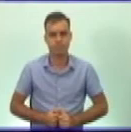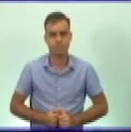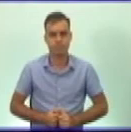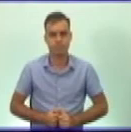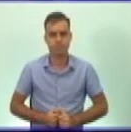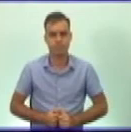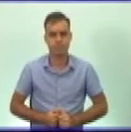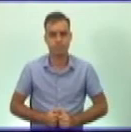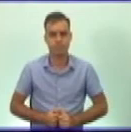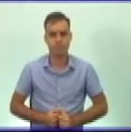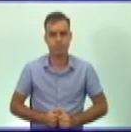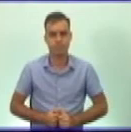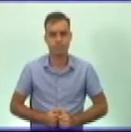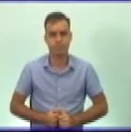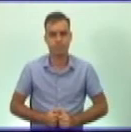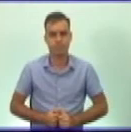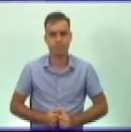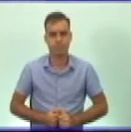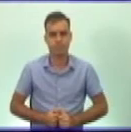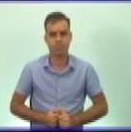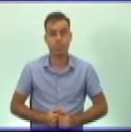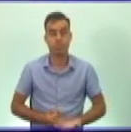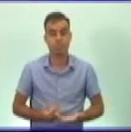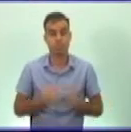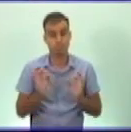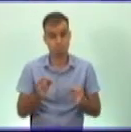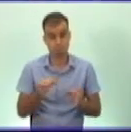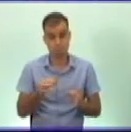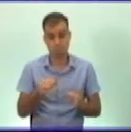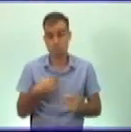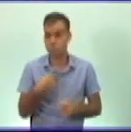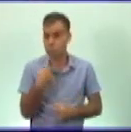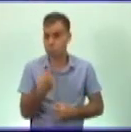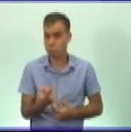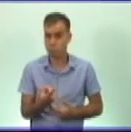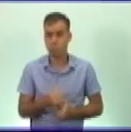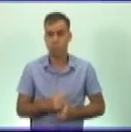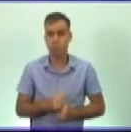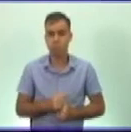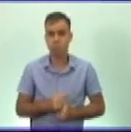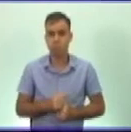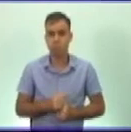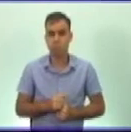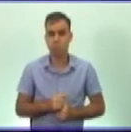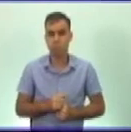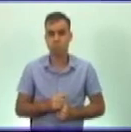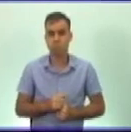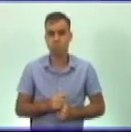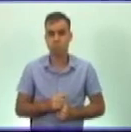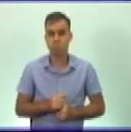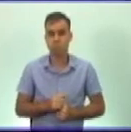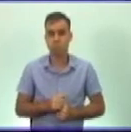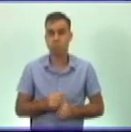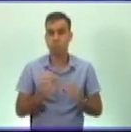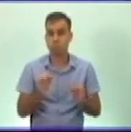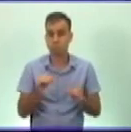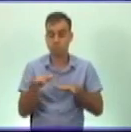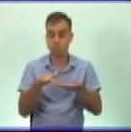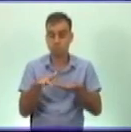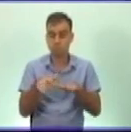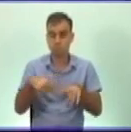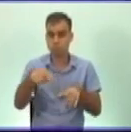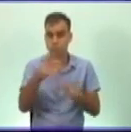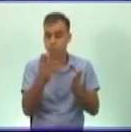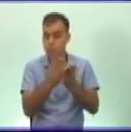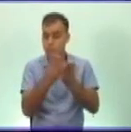profesor. Quiero decir que con esta preparación que he tenido y un poco de estudios que ustedes también